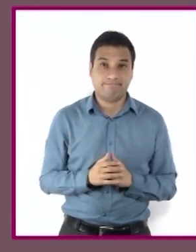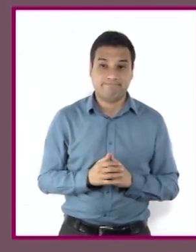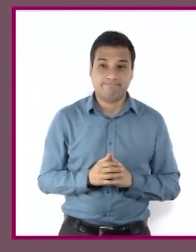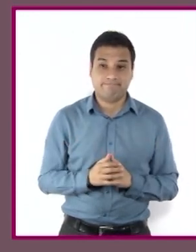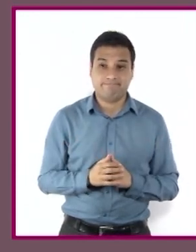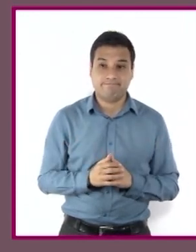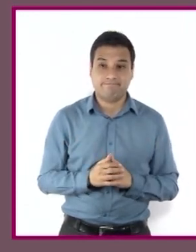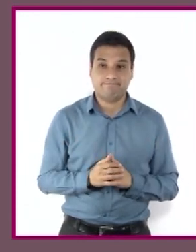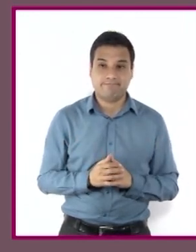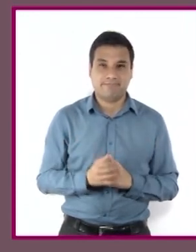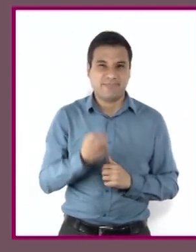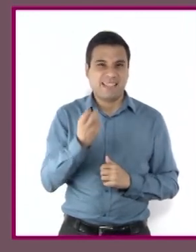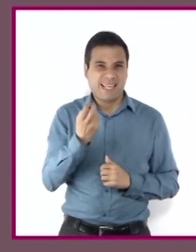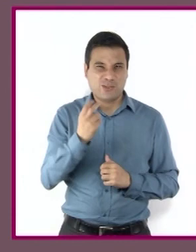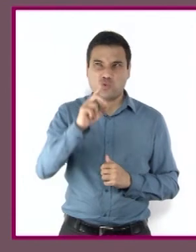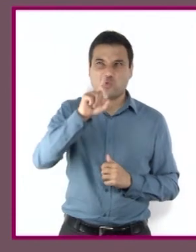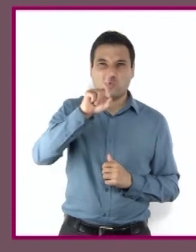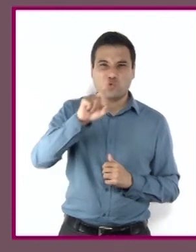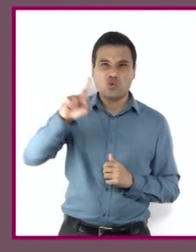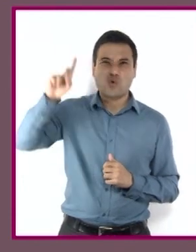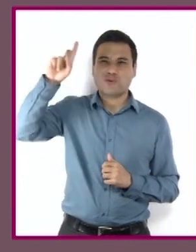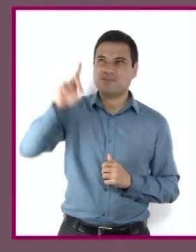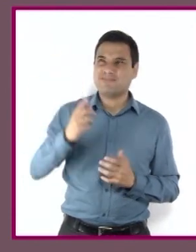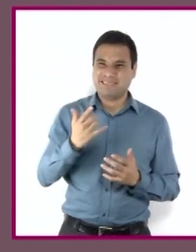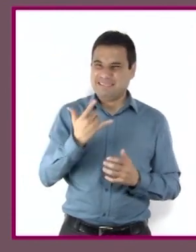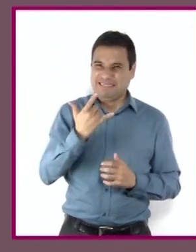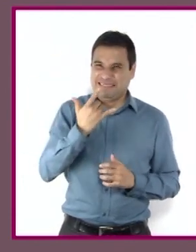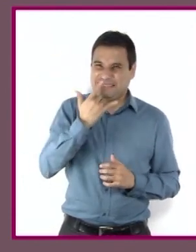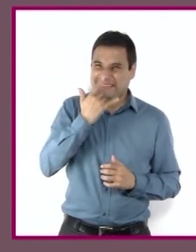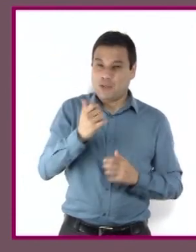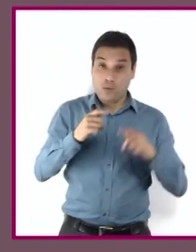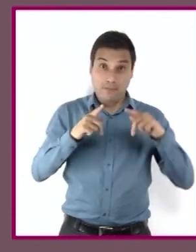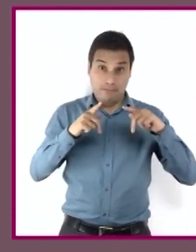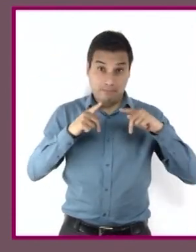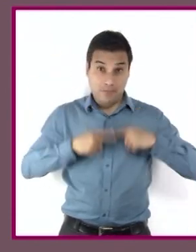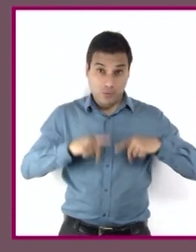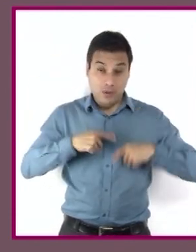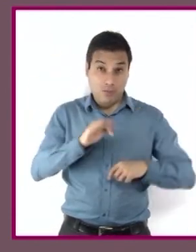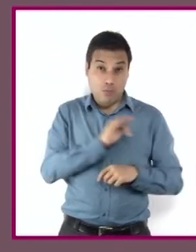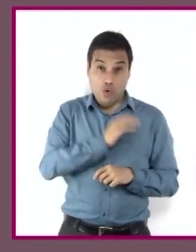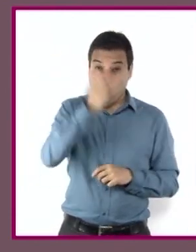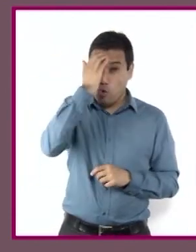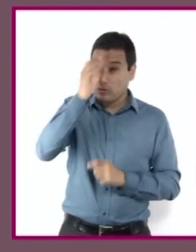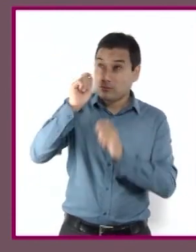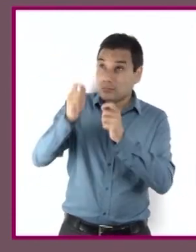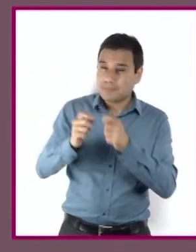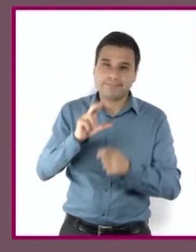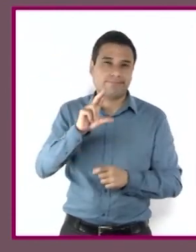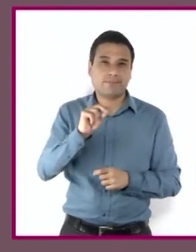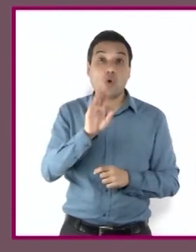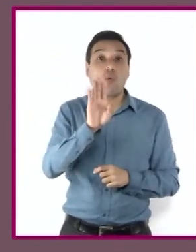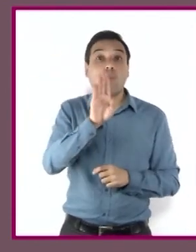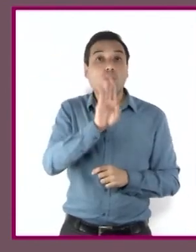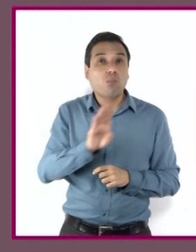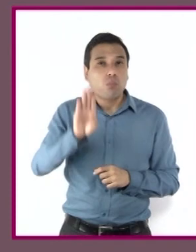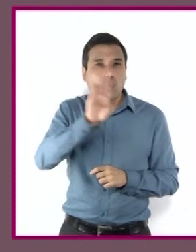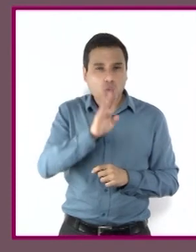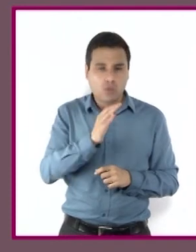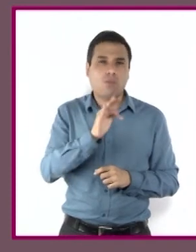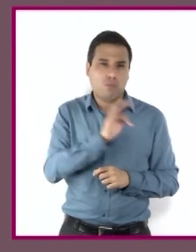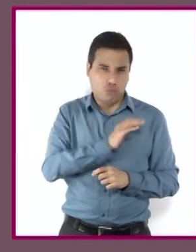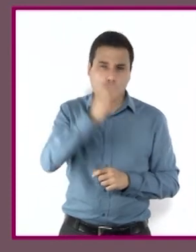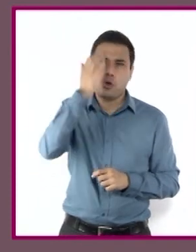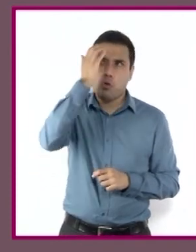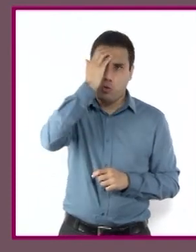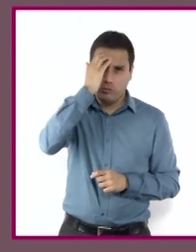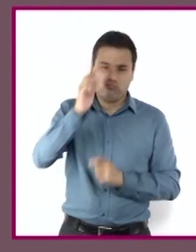divinidad compleja de cuyos conocimientos pocas personas podían acceder, solamente los chamanes o guías espirituales entre